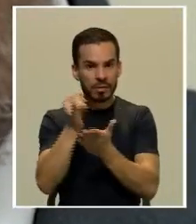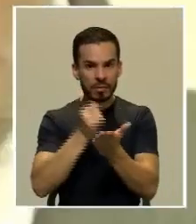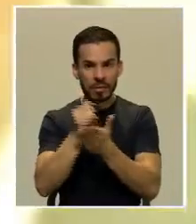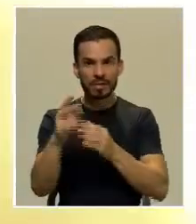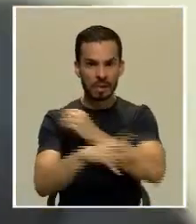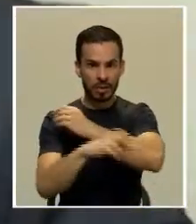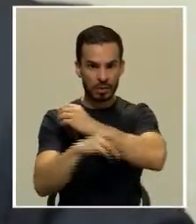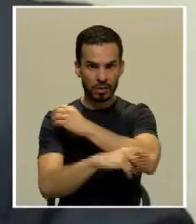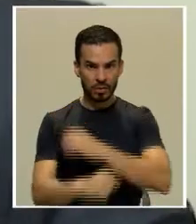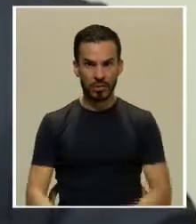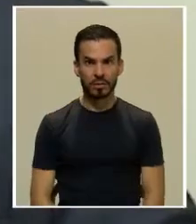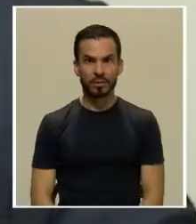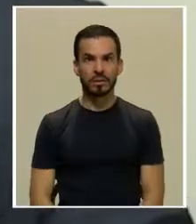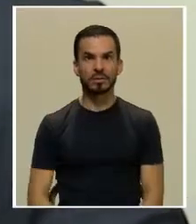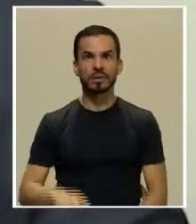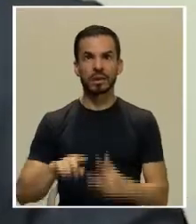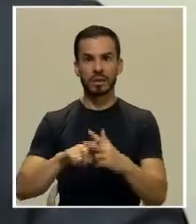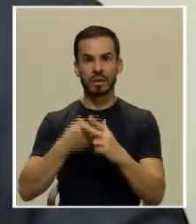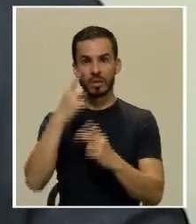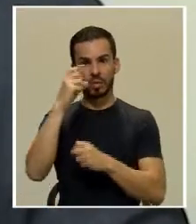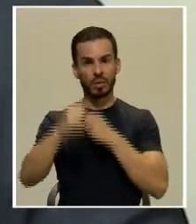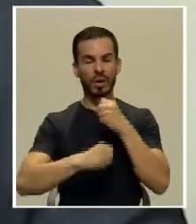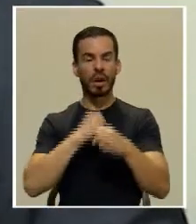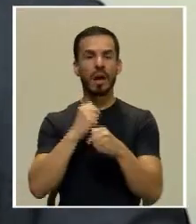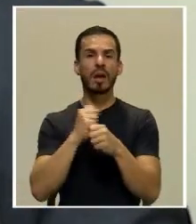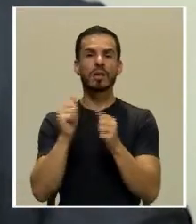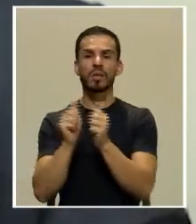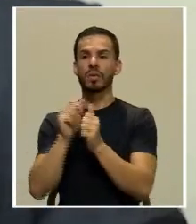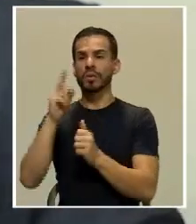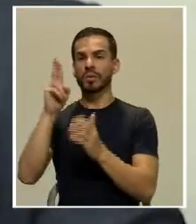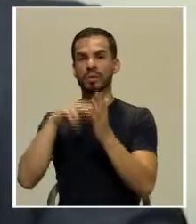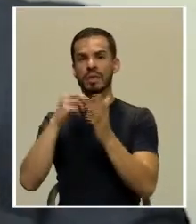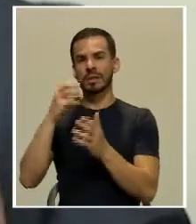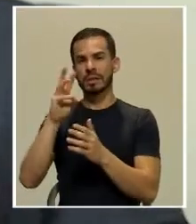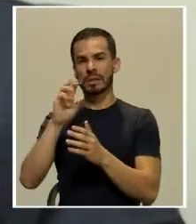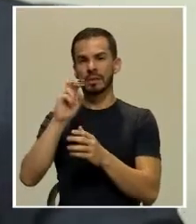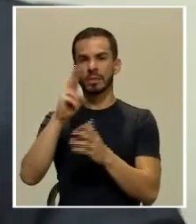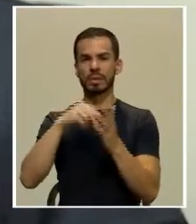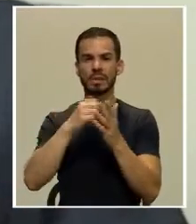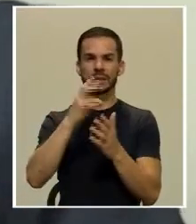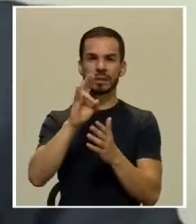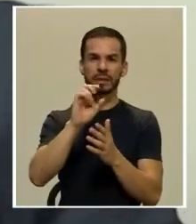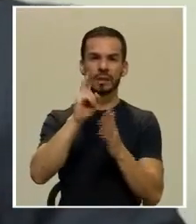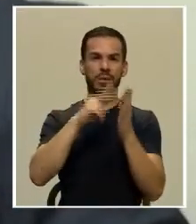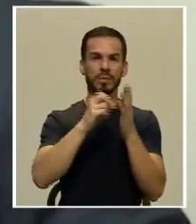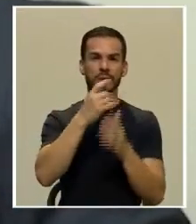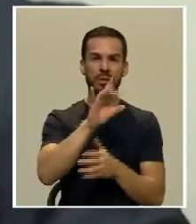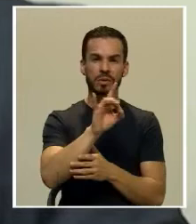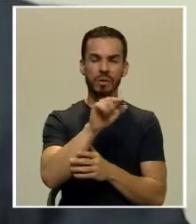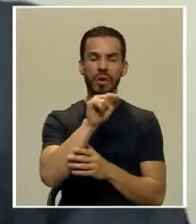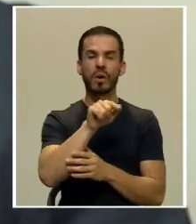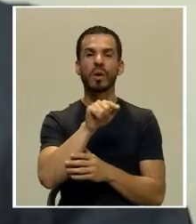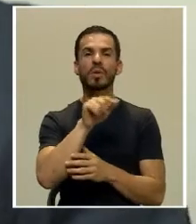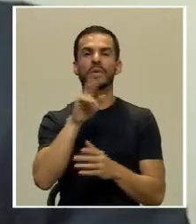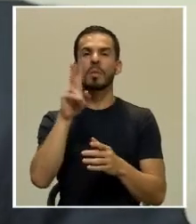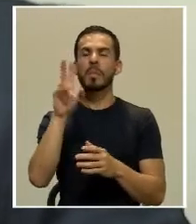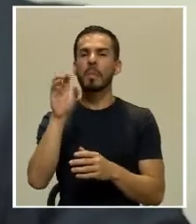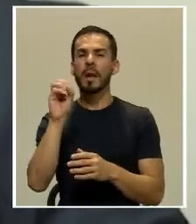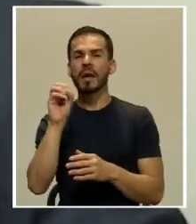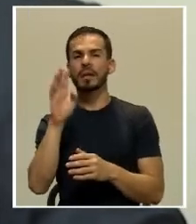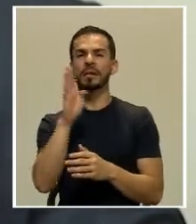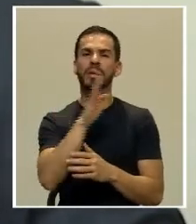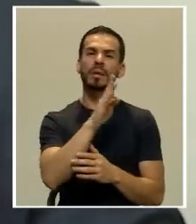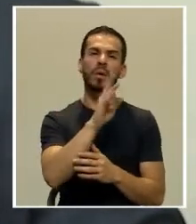fraudes. Iniciamos en un año con el 2016, 2017, 2018, con